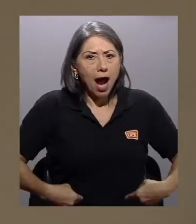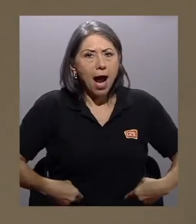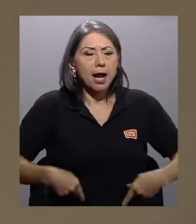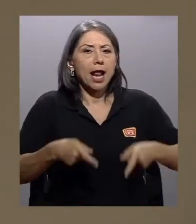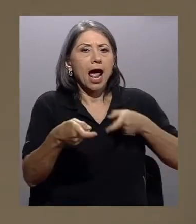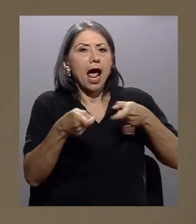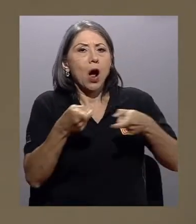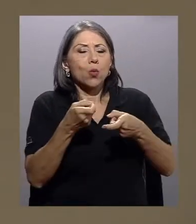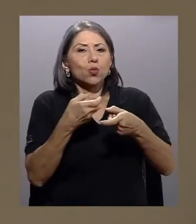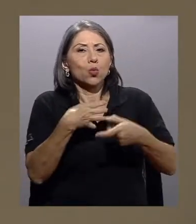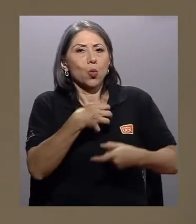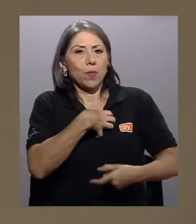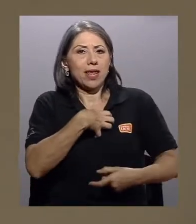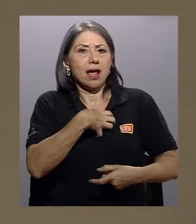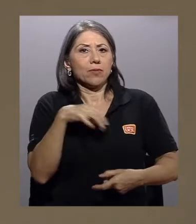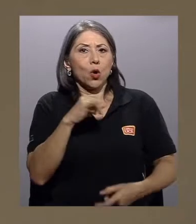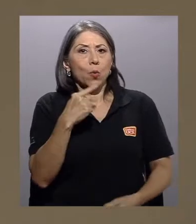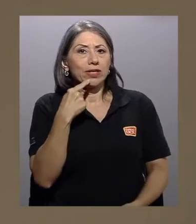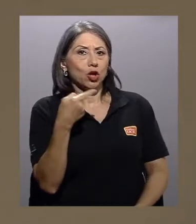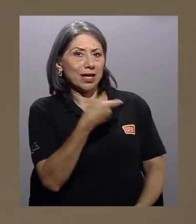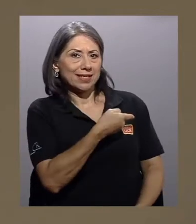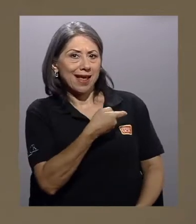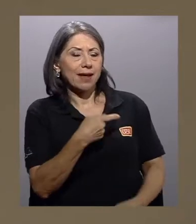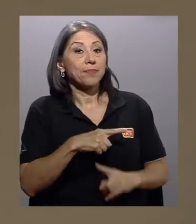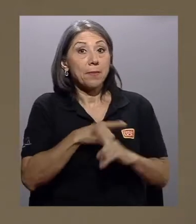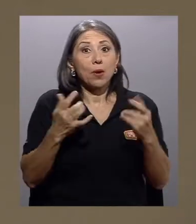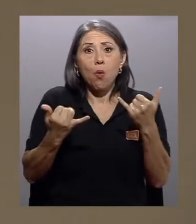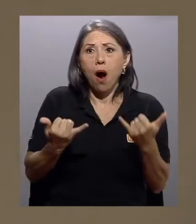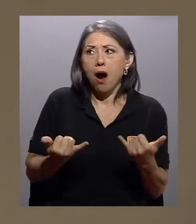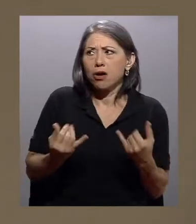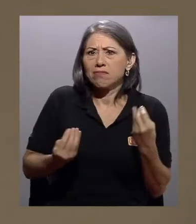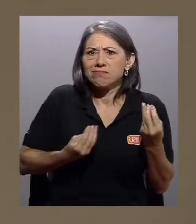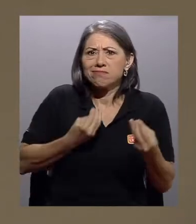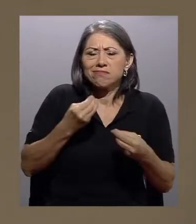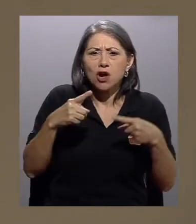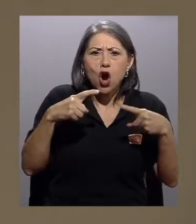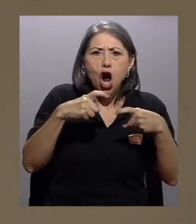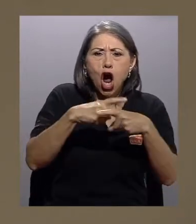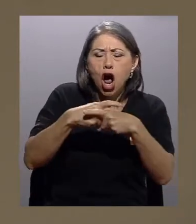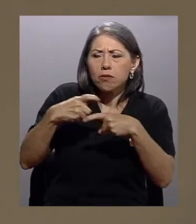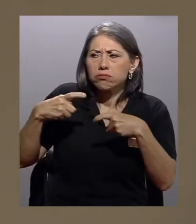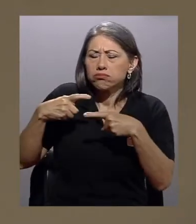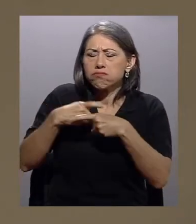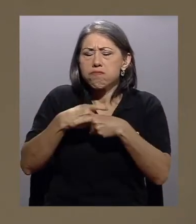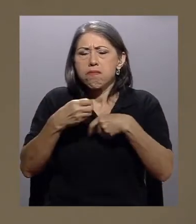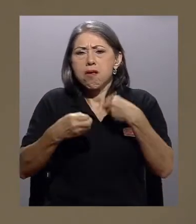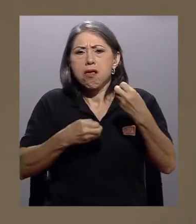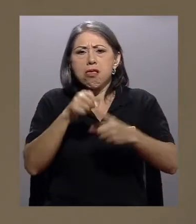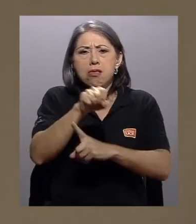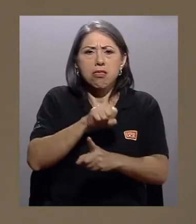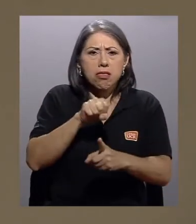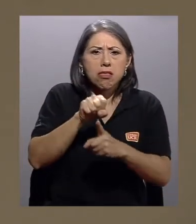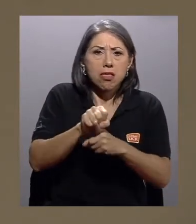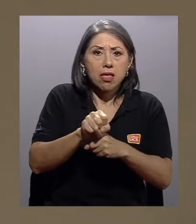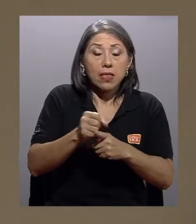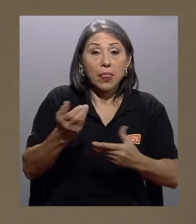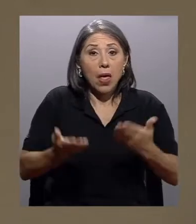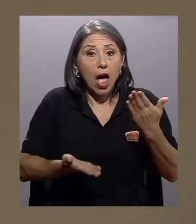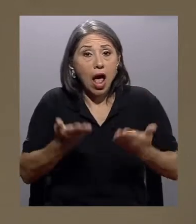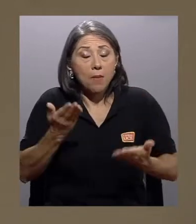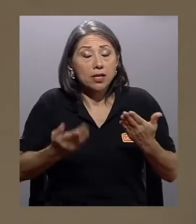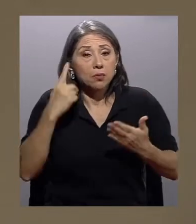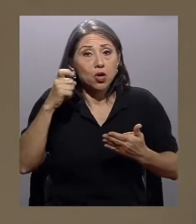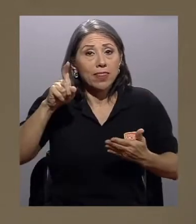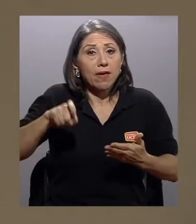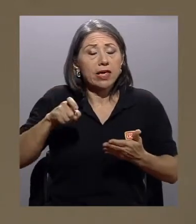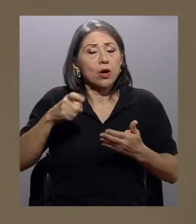Sara. Pero en este momento el asunto se vuelve un poco complicado, quizás por la misma